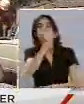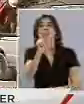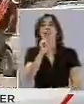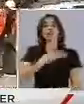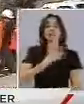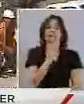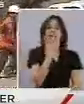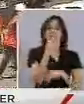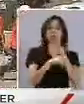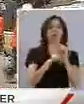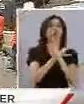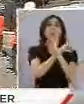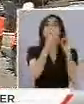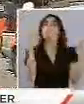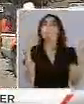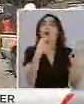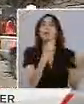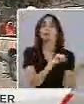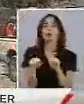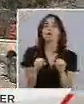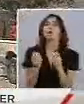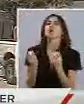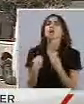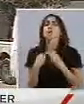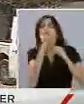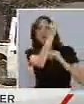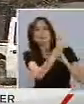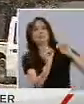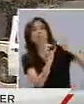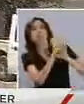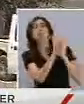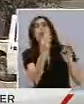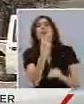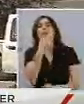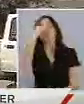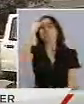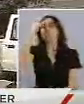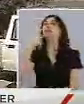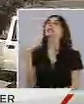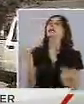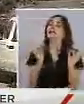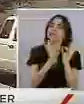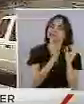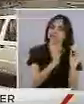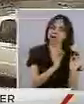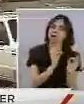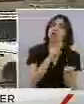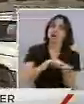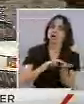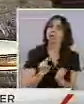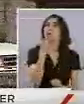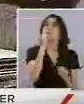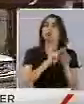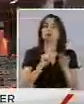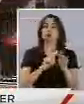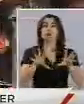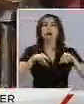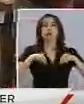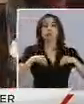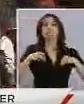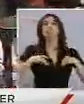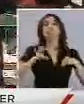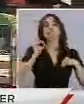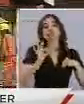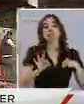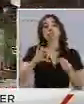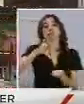años y que nunca habían vivido un terremoto, ¿cómo le enseño a alguien que no vivió esa experiencia? Exacto, esa es una realidad, primero, lo primero que hay hacer es asumir que Chile es un